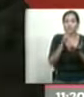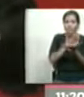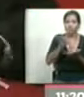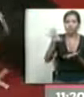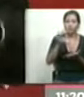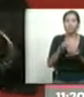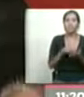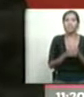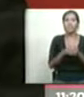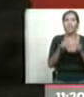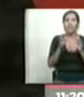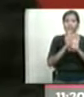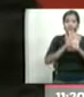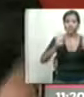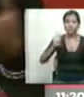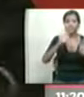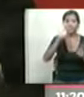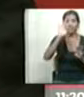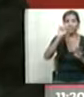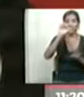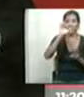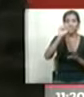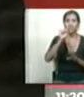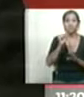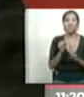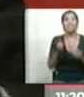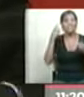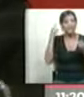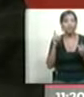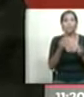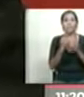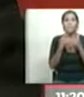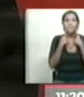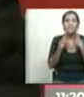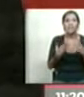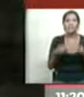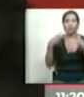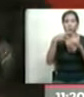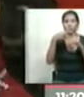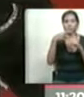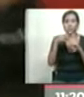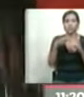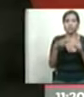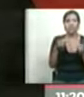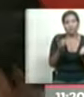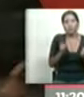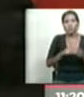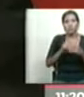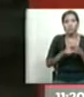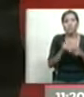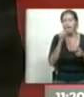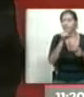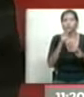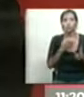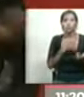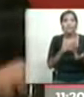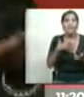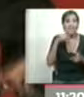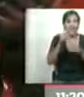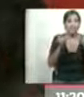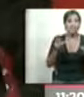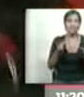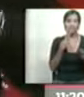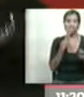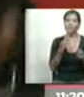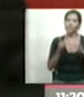del FAI, que es el que está asumiendo esa carga, que creo que está desaparecido del hotel Villa del Rosario. O sea, aunque tú bloquees a la gente que te esté diciendo la cosa